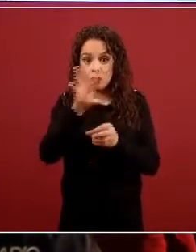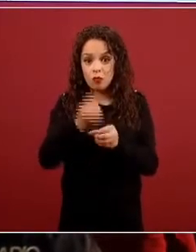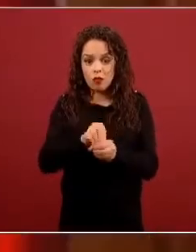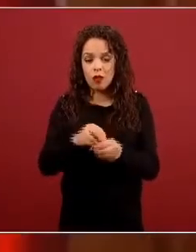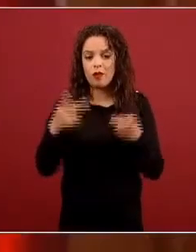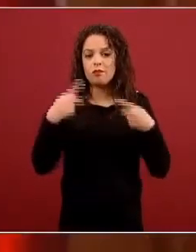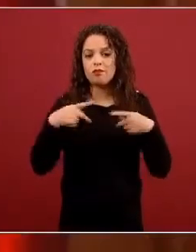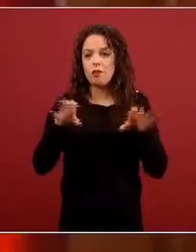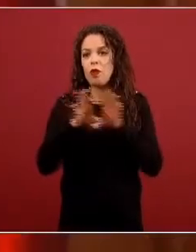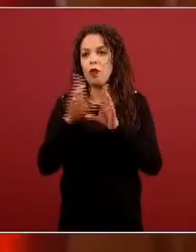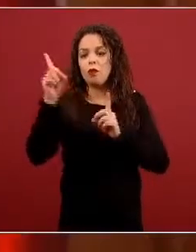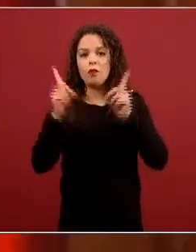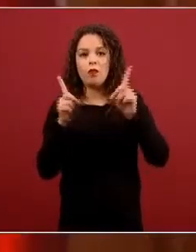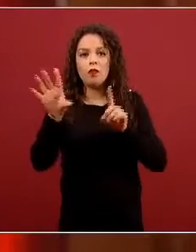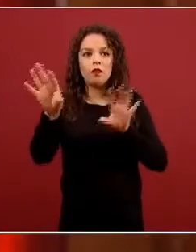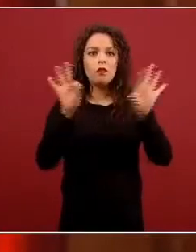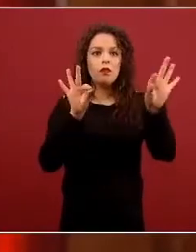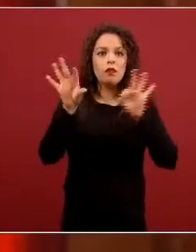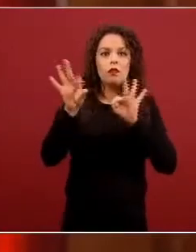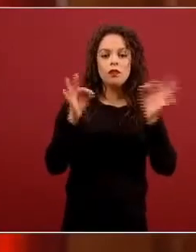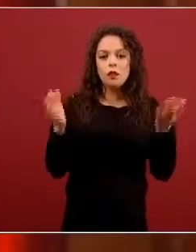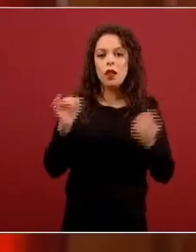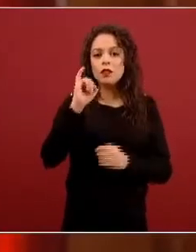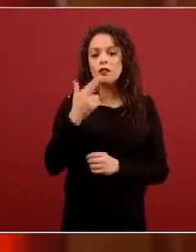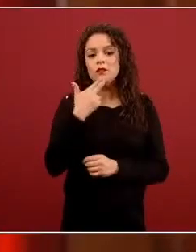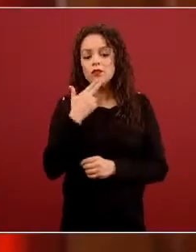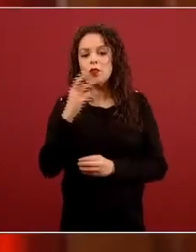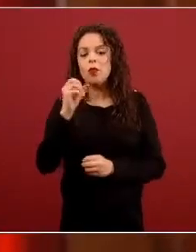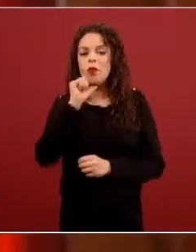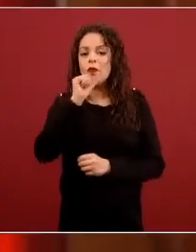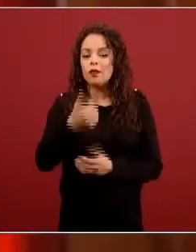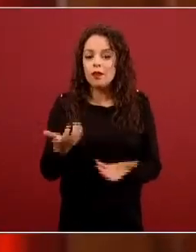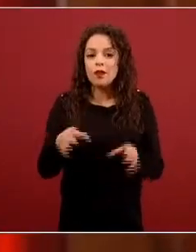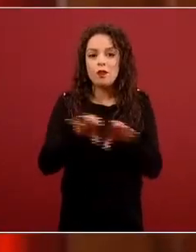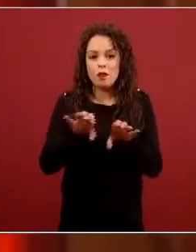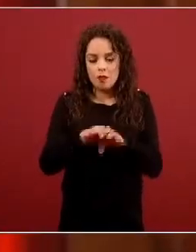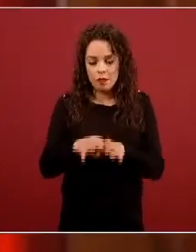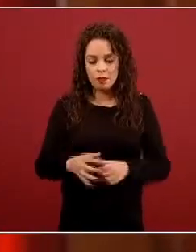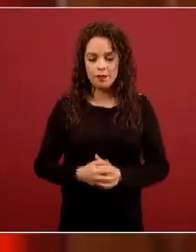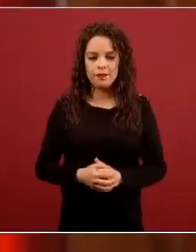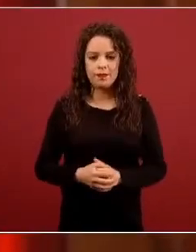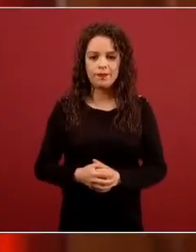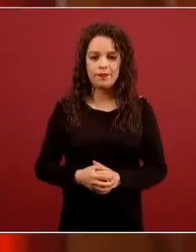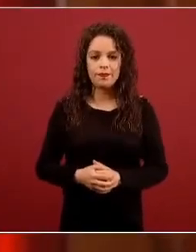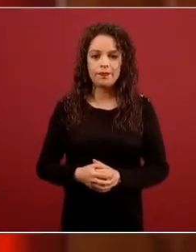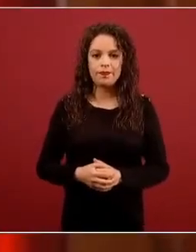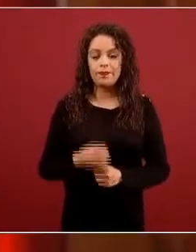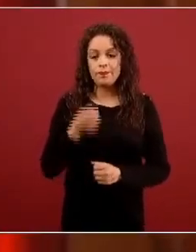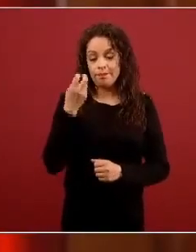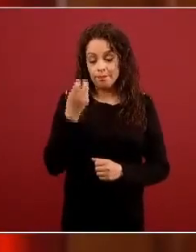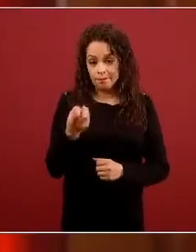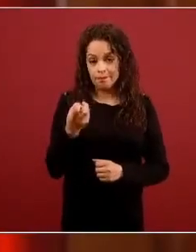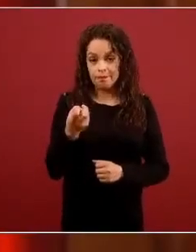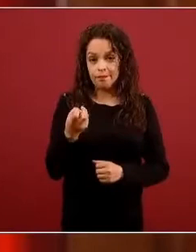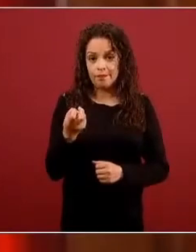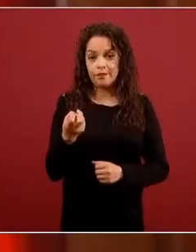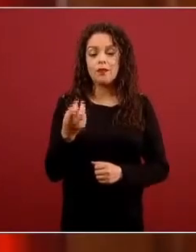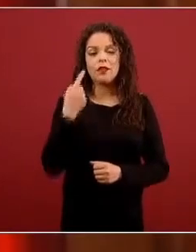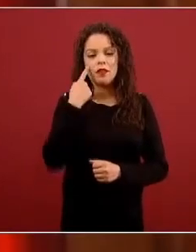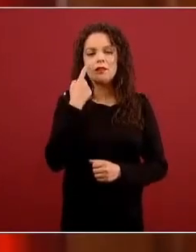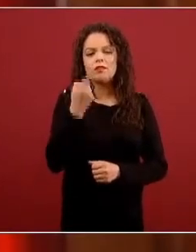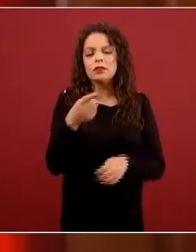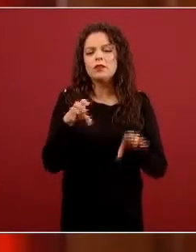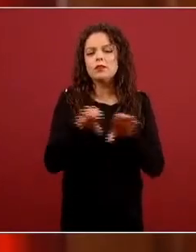escoger, qué no escoger y qué es lo más útil. Entonces, estamos también viendo